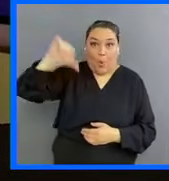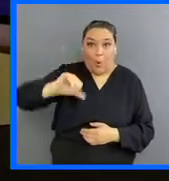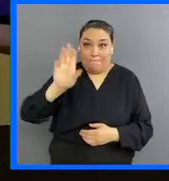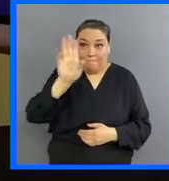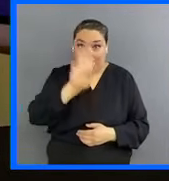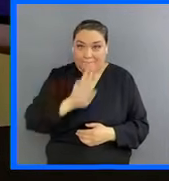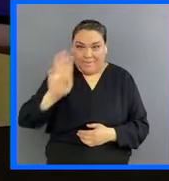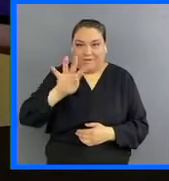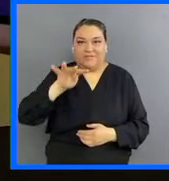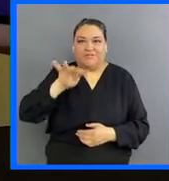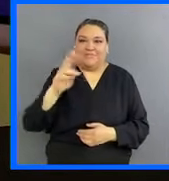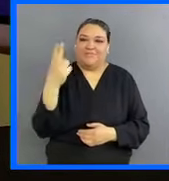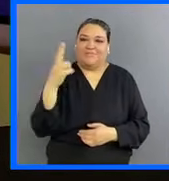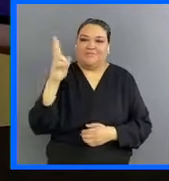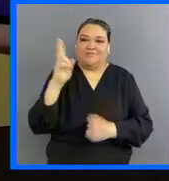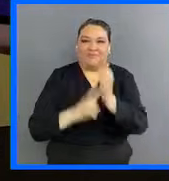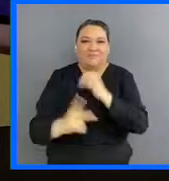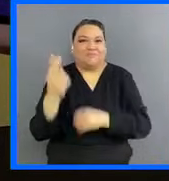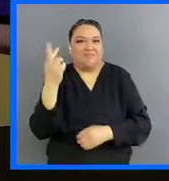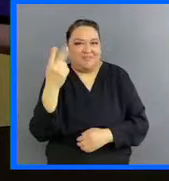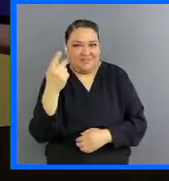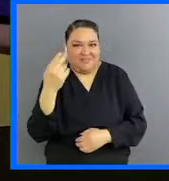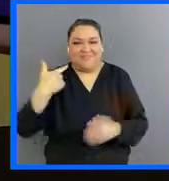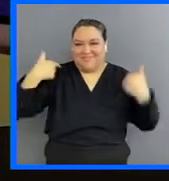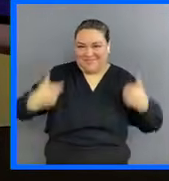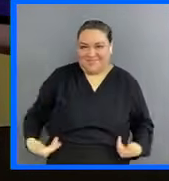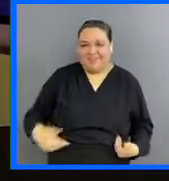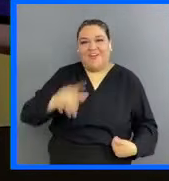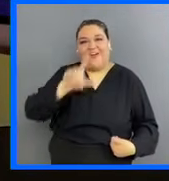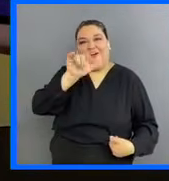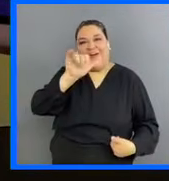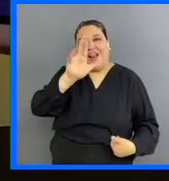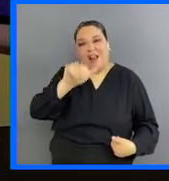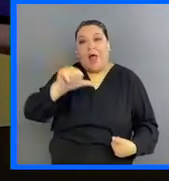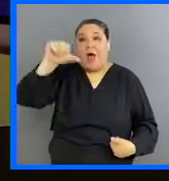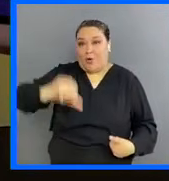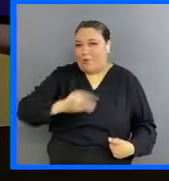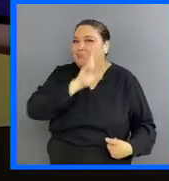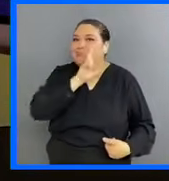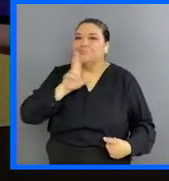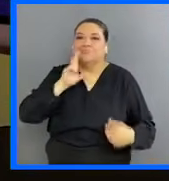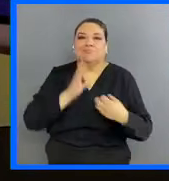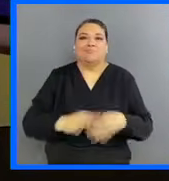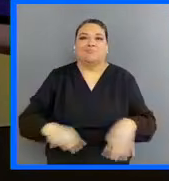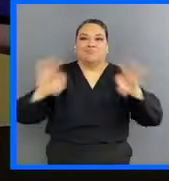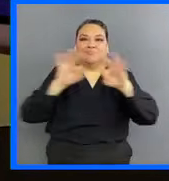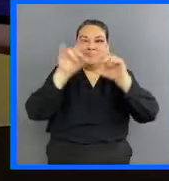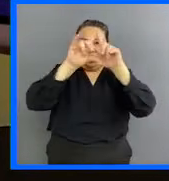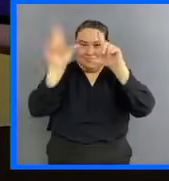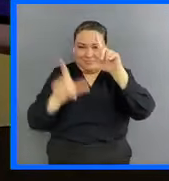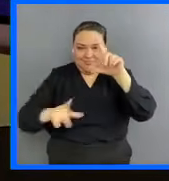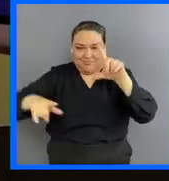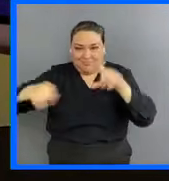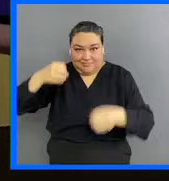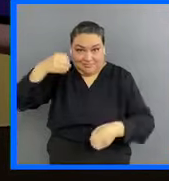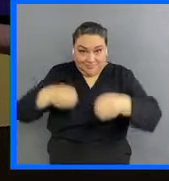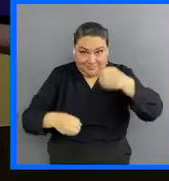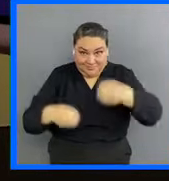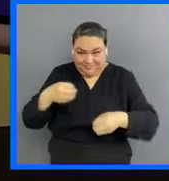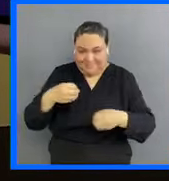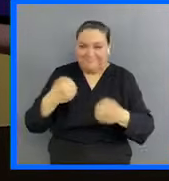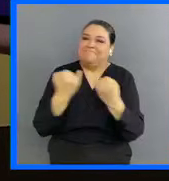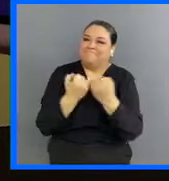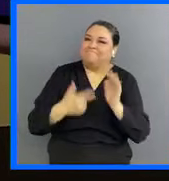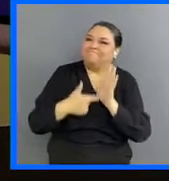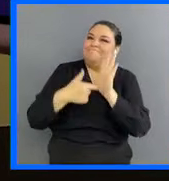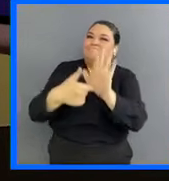de 2025. Soy Laura Murillo y le presentaremos la información más importante generada hasta el momento de lo que ha ocurrido dentro del